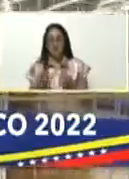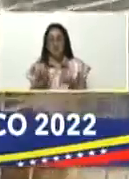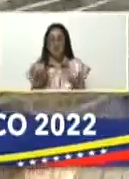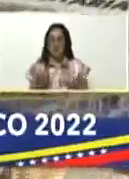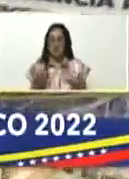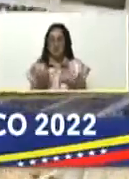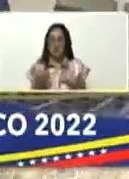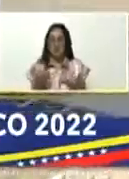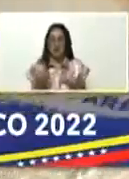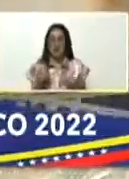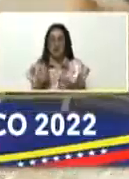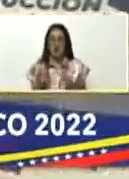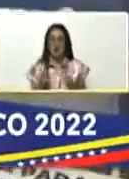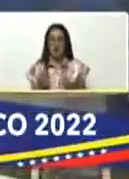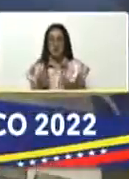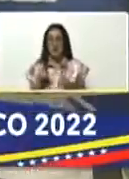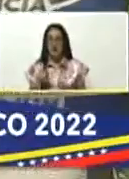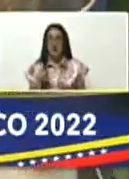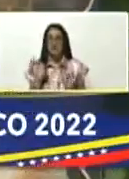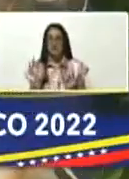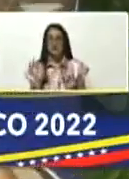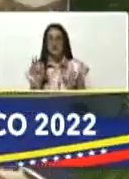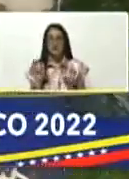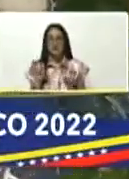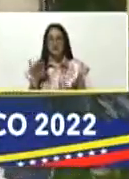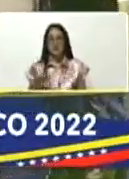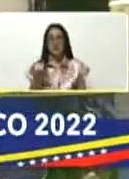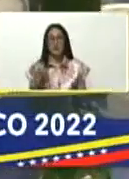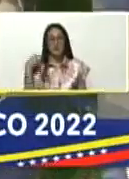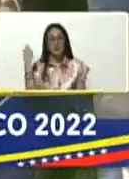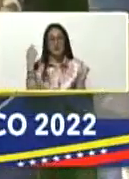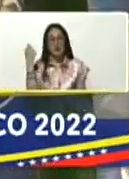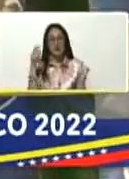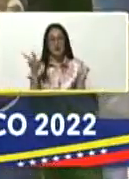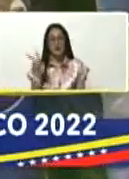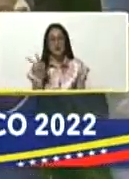la economía productiva, un elemento central. Y el llano venezolano,